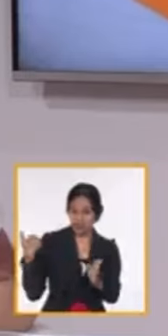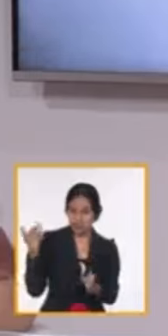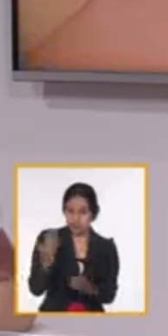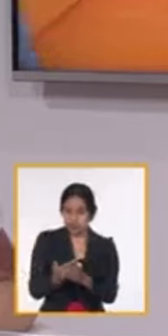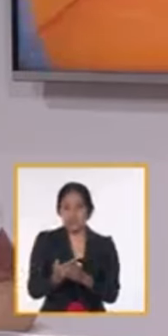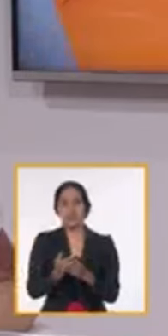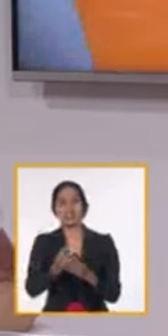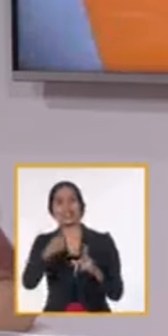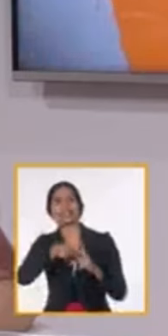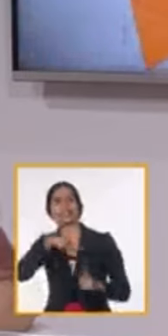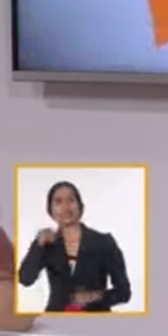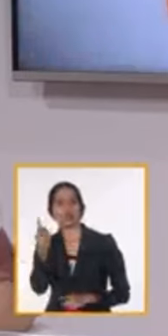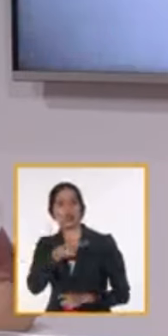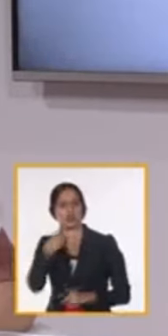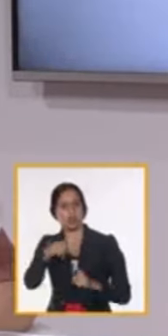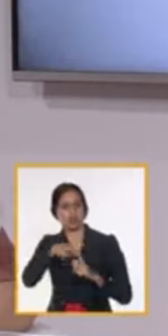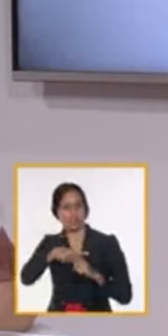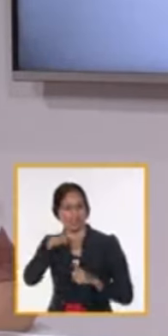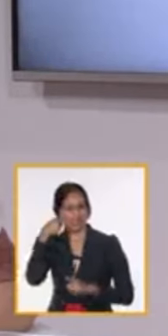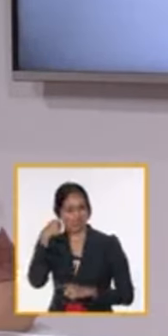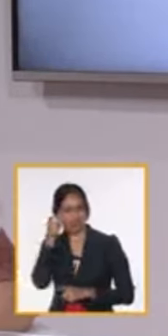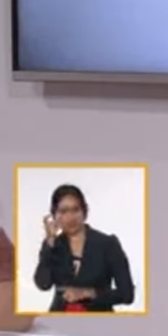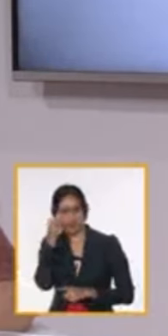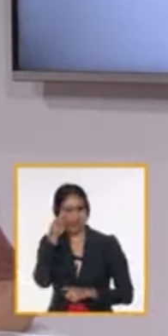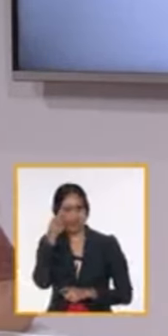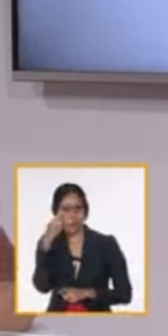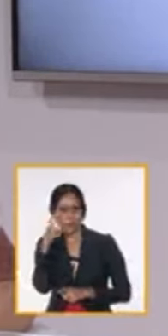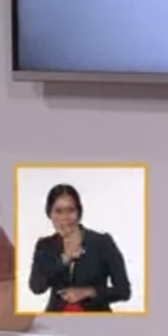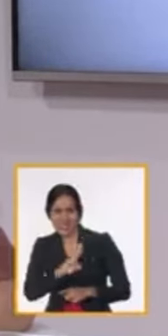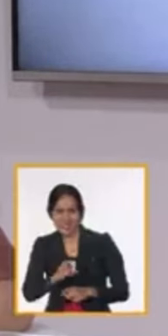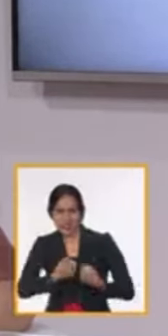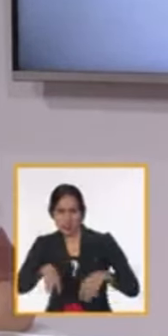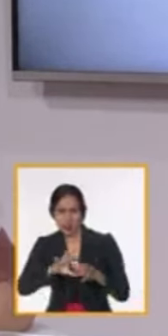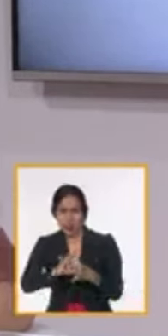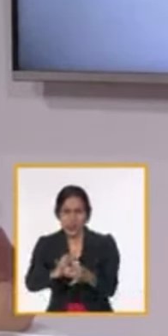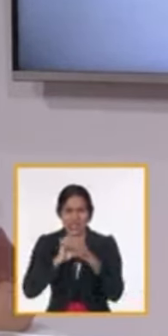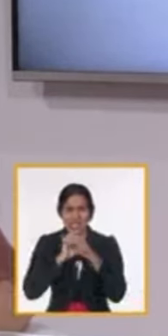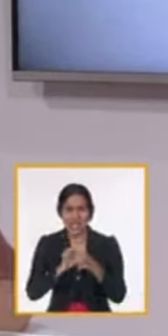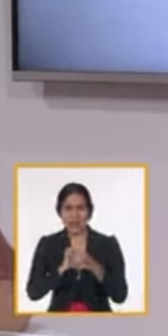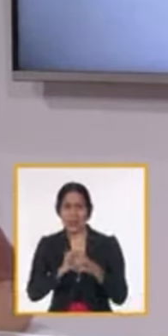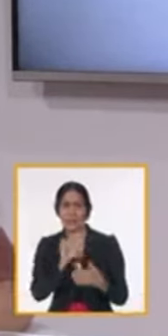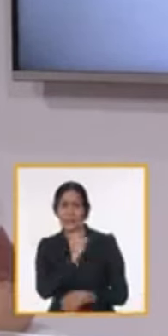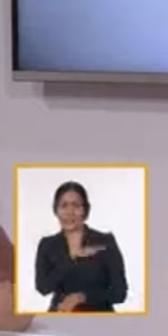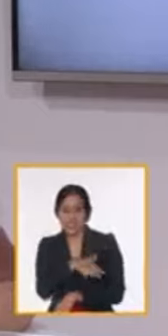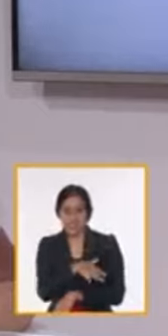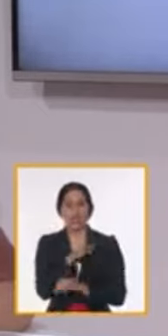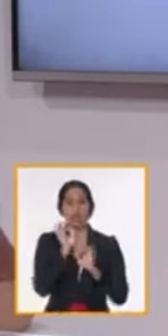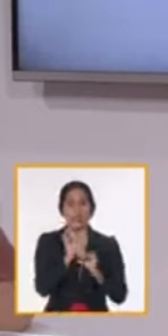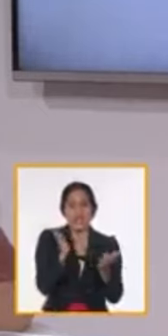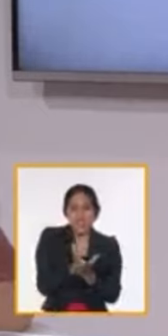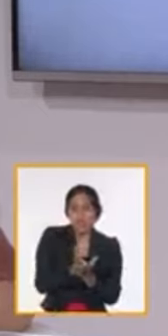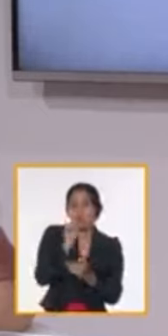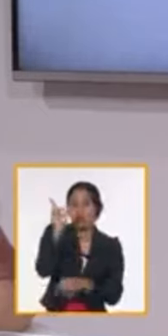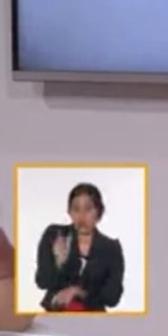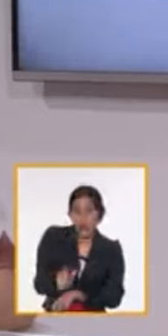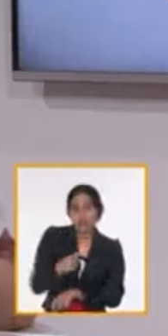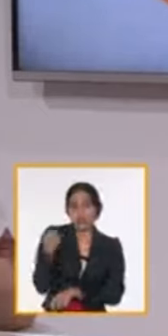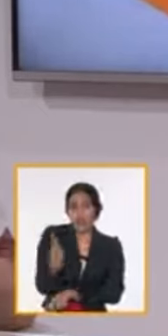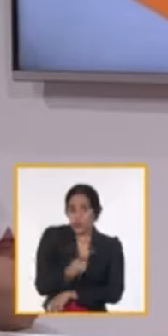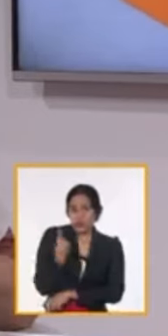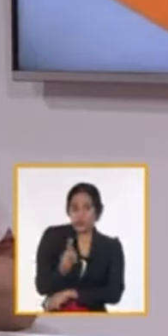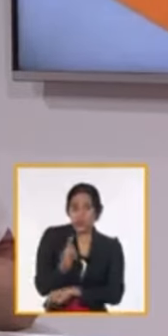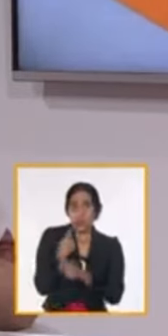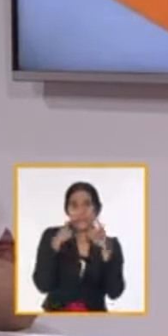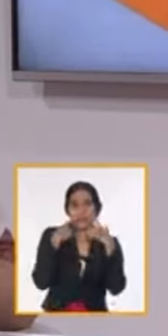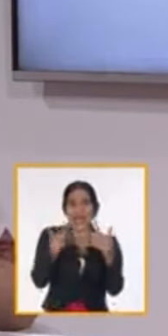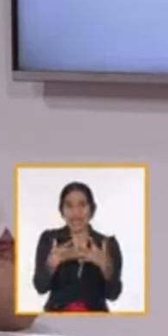genocidio de nuestro pueblo. No solamente los estamos viendo, sino que somos estudiantes que están en